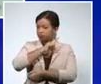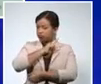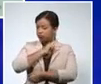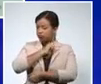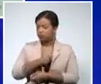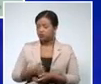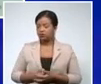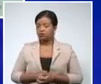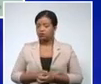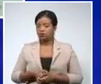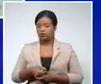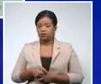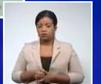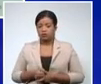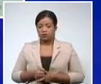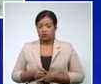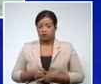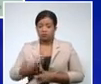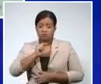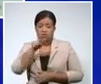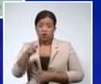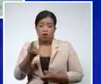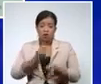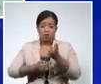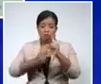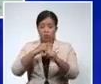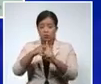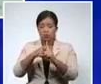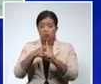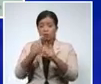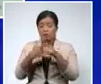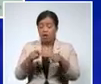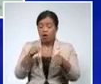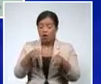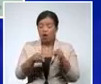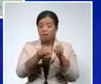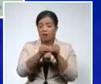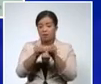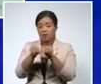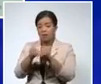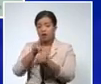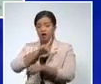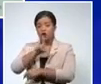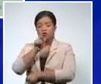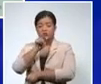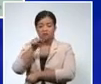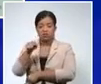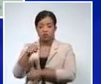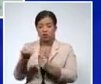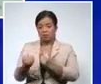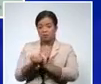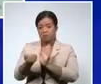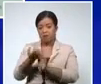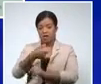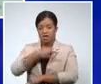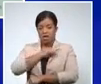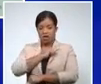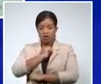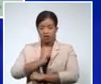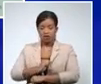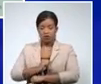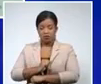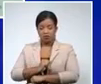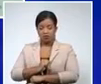no ha estado aportando más, pero ahora tiene otra transmisión con 11 casos confirmados ayer.